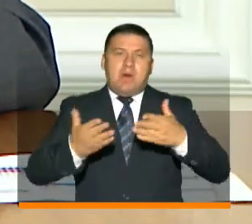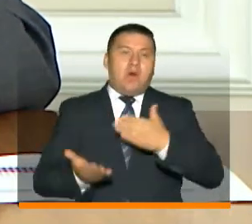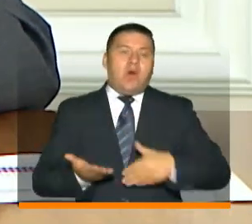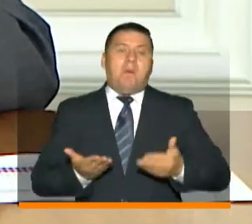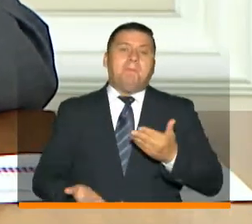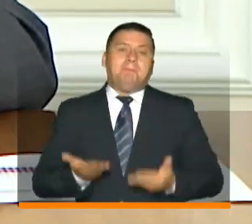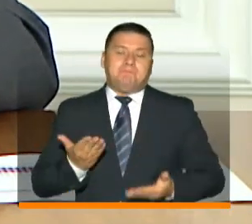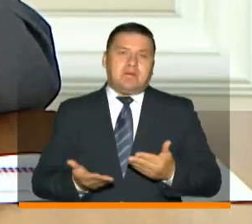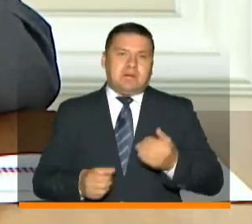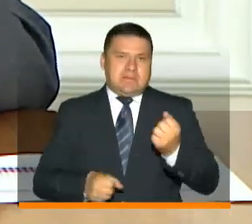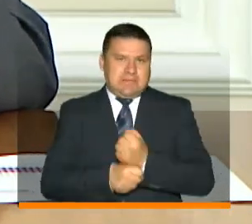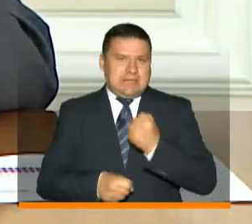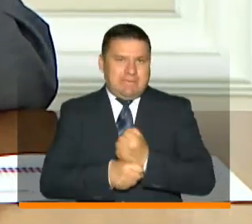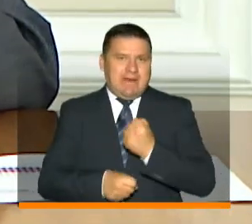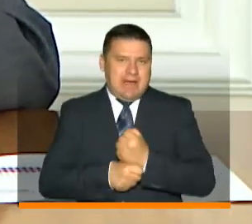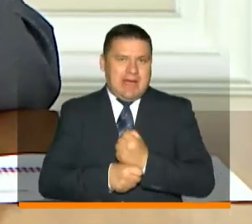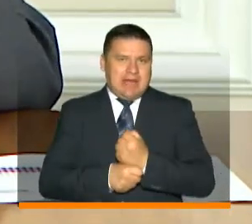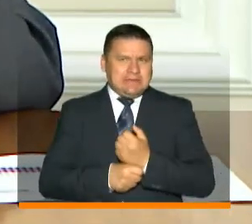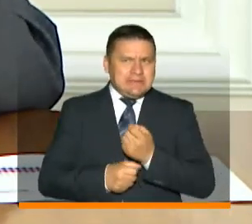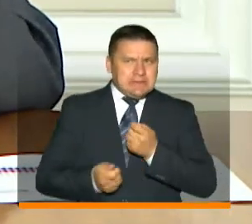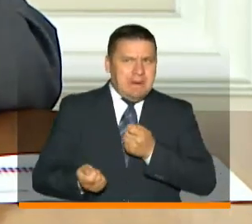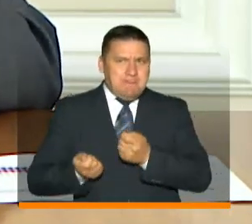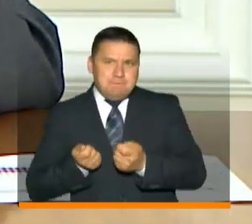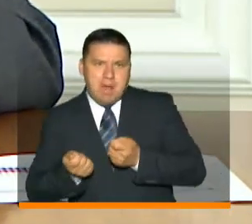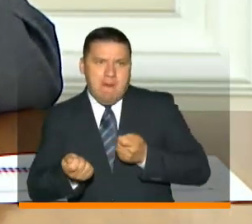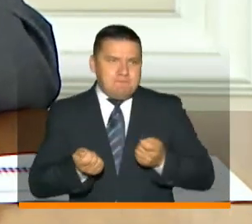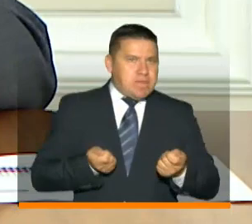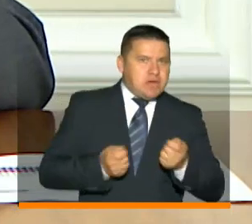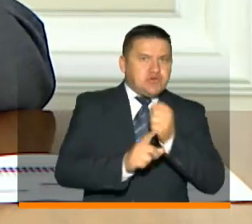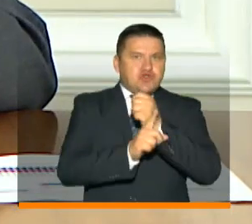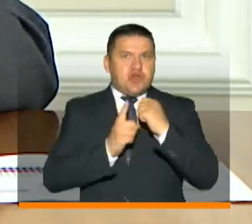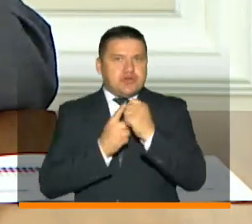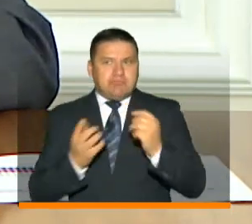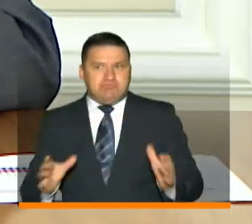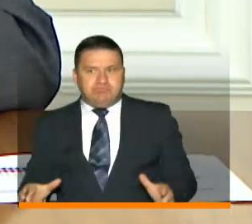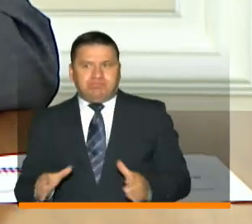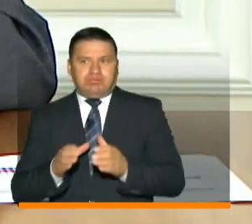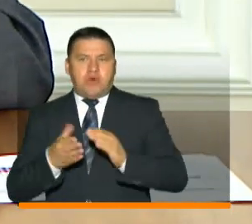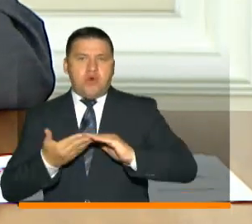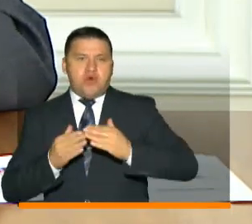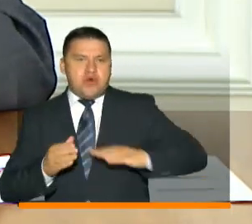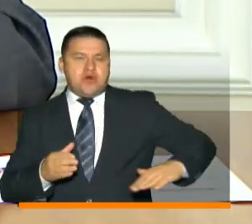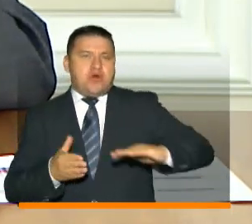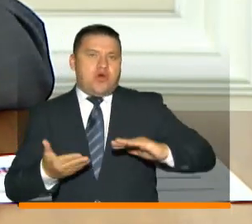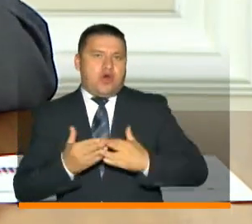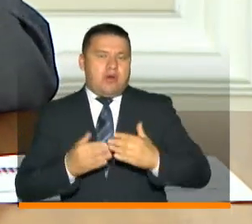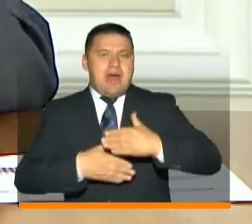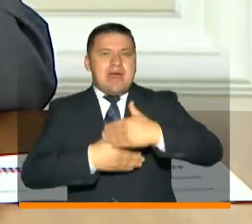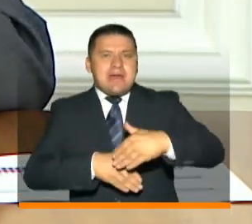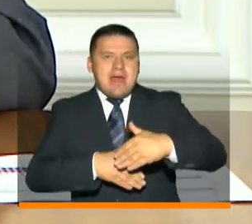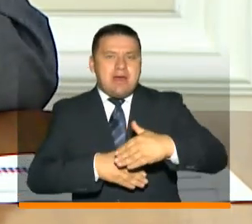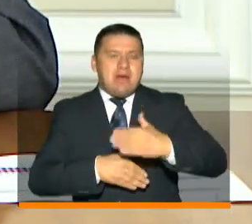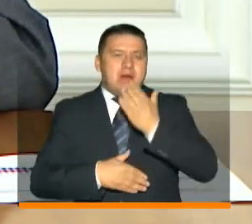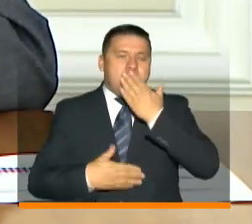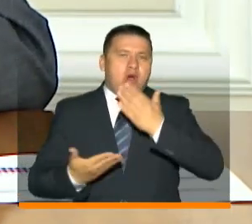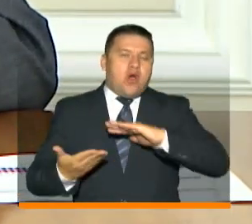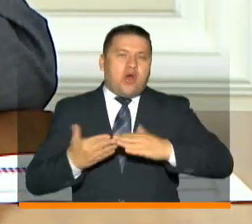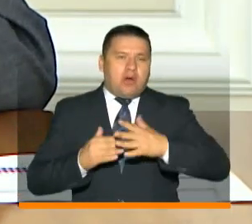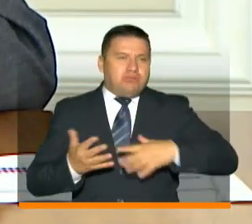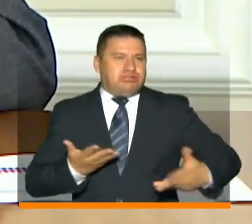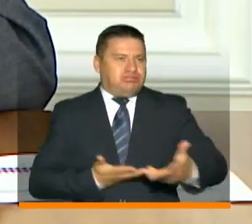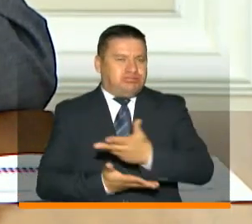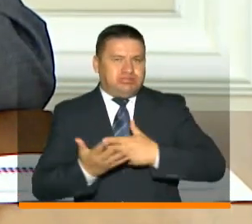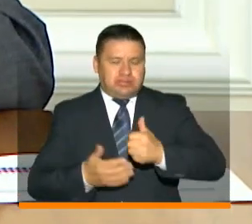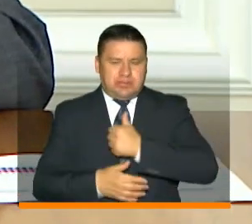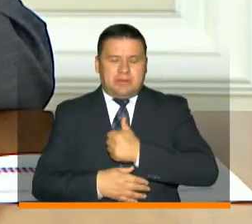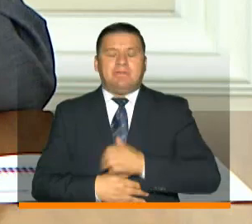posibilidad de trabajo y de toda una vida social y comunitaria en la calle, con por la posibilidad de interactuar